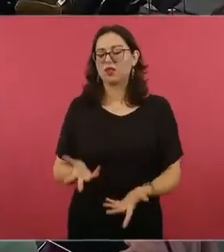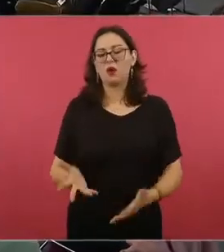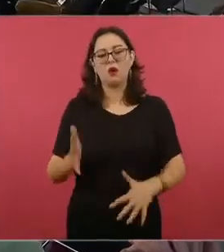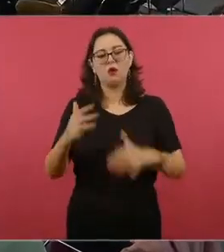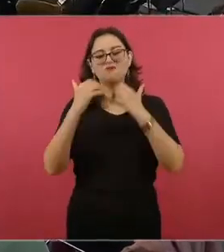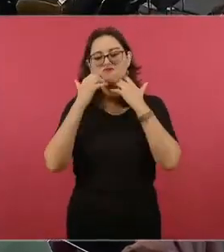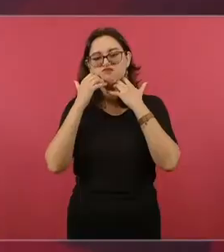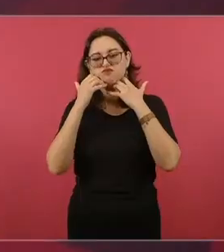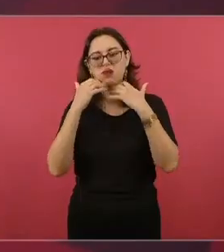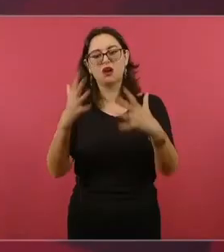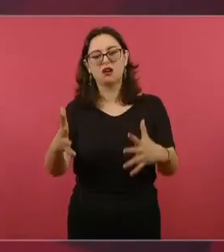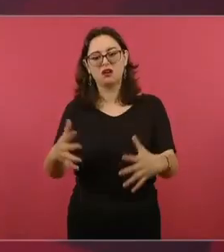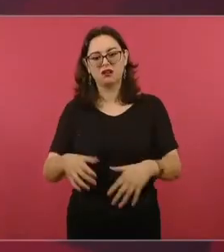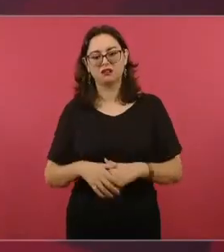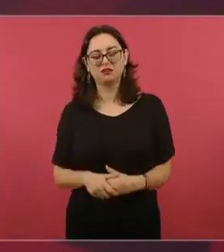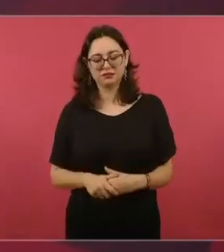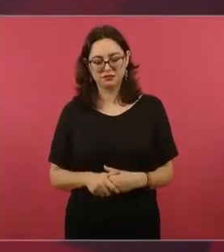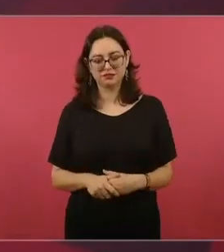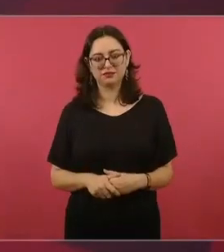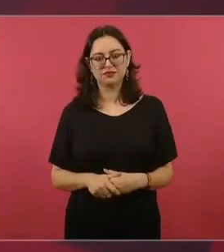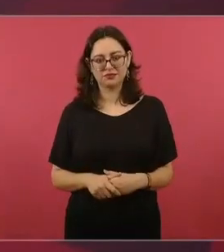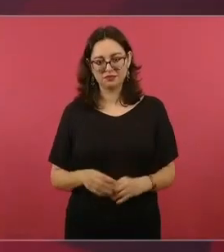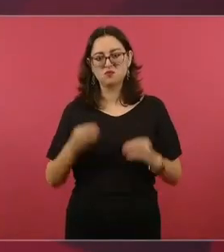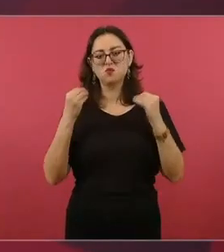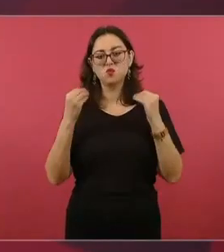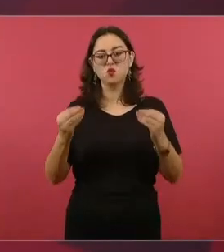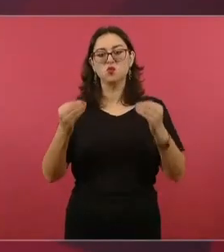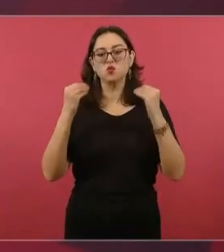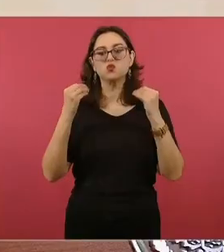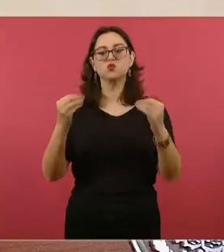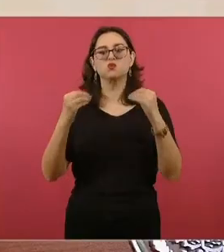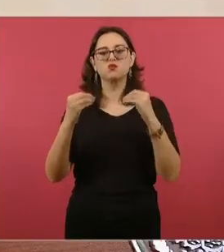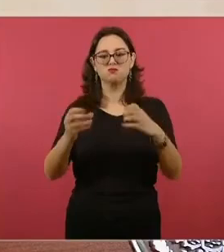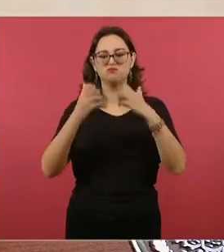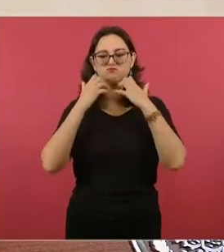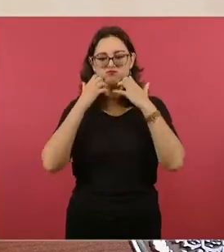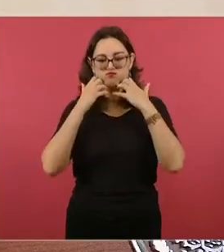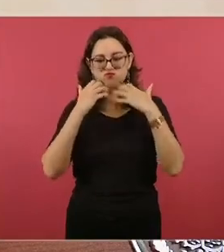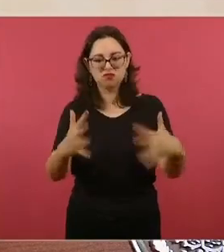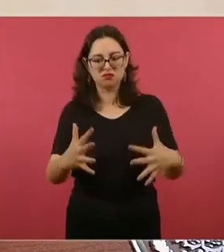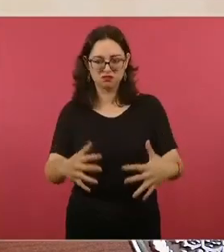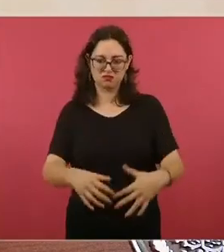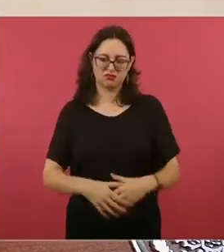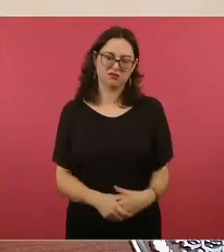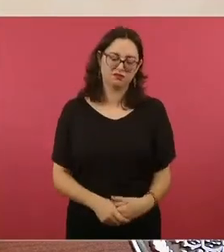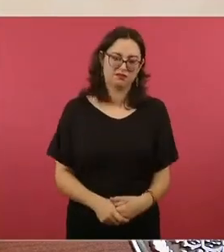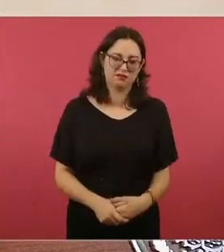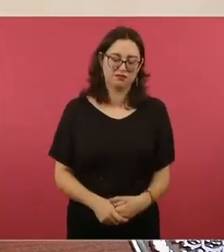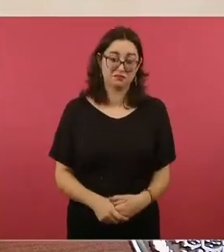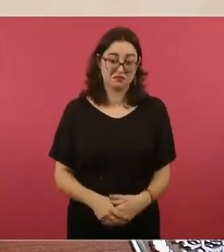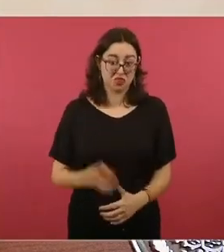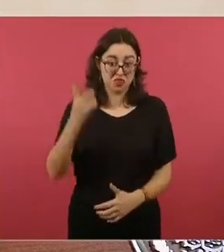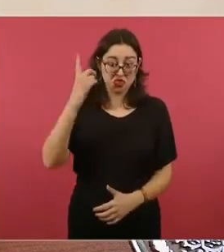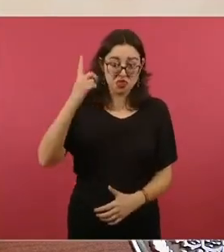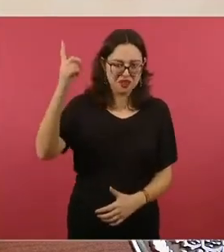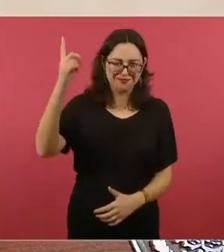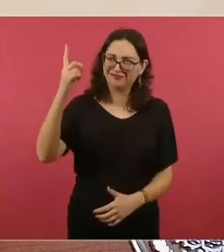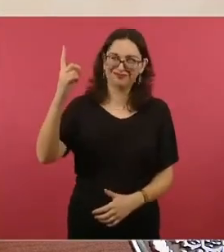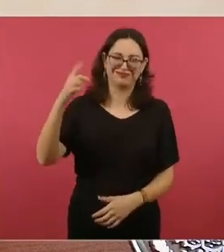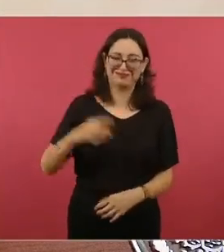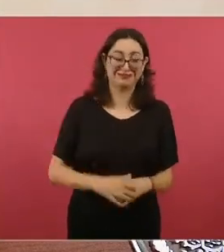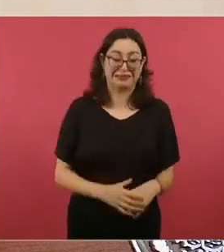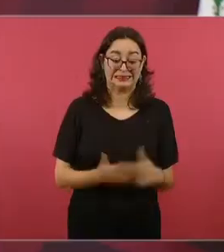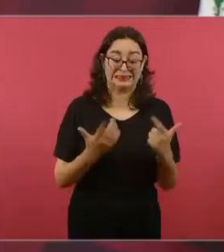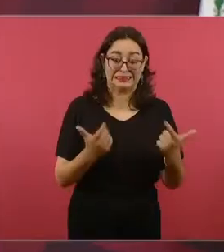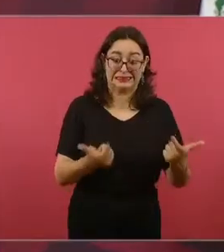muy corruptos, muy corruptos. Su verdadero Dios es el